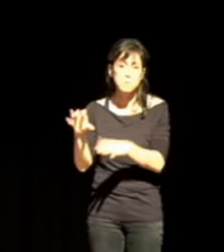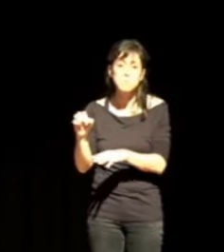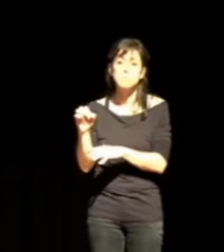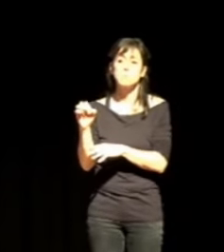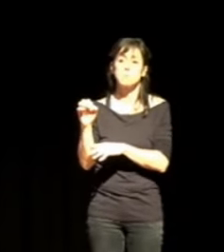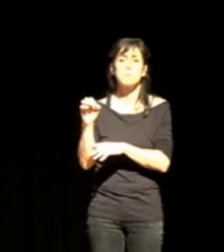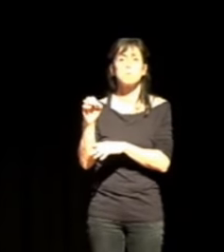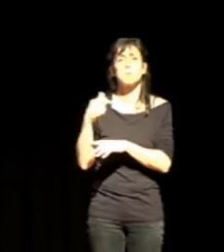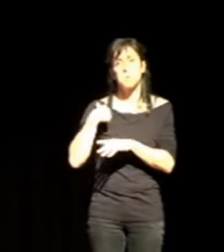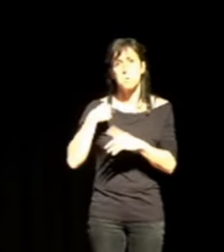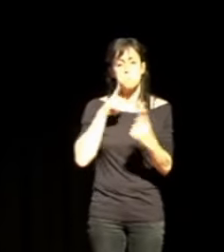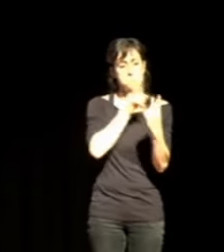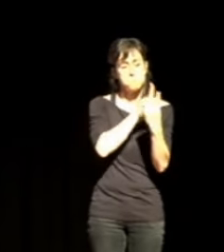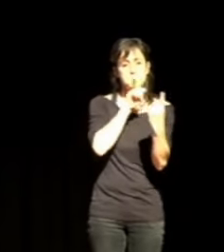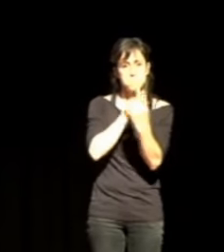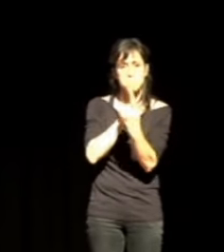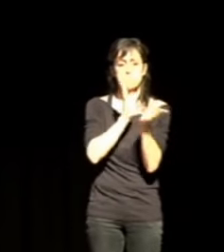con hombres,